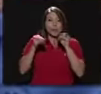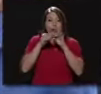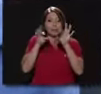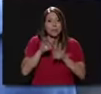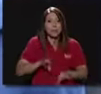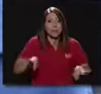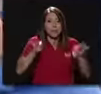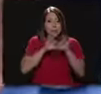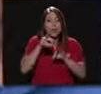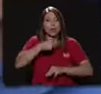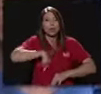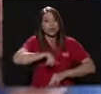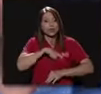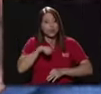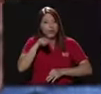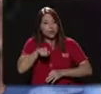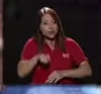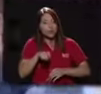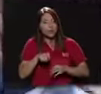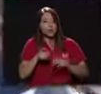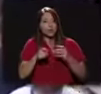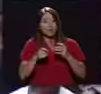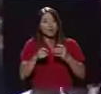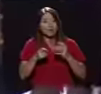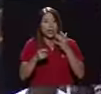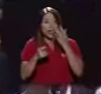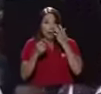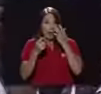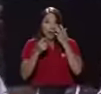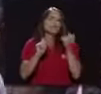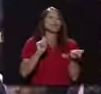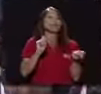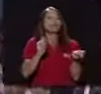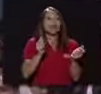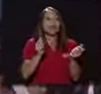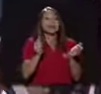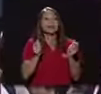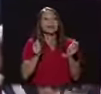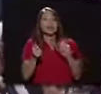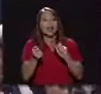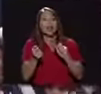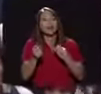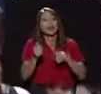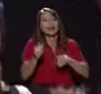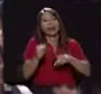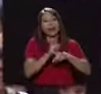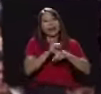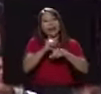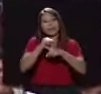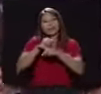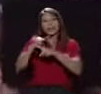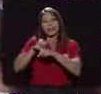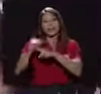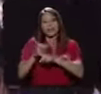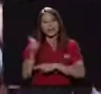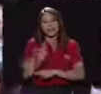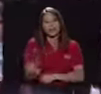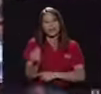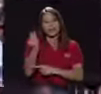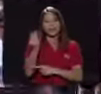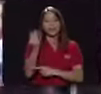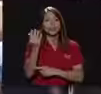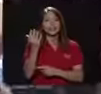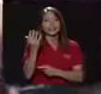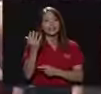más importante, y de manera que tenemos que ir entonces de esa manera transicionando también la capacitación de los